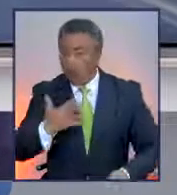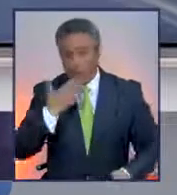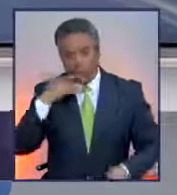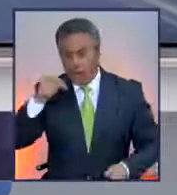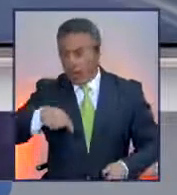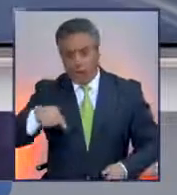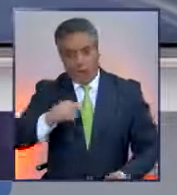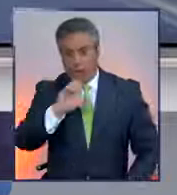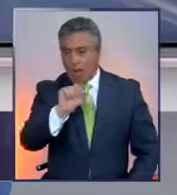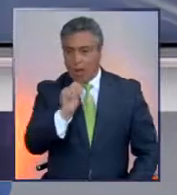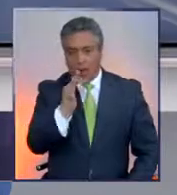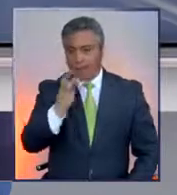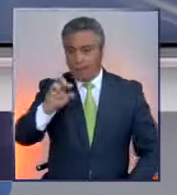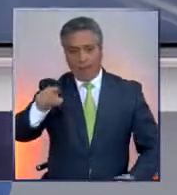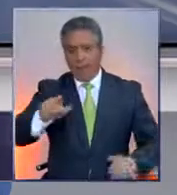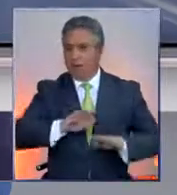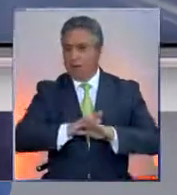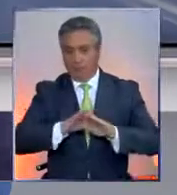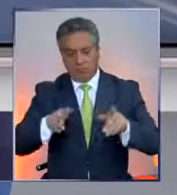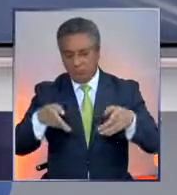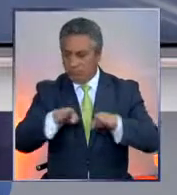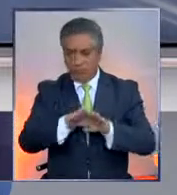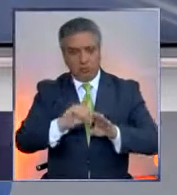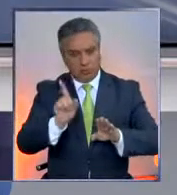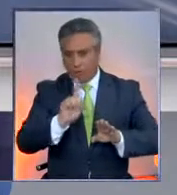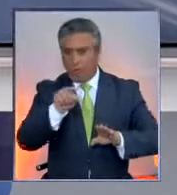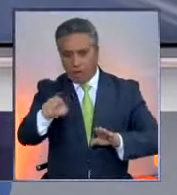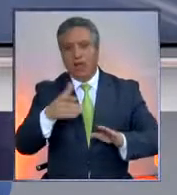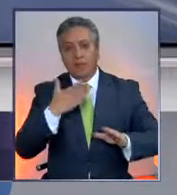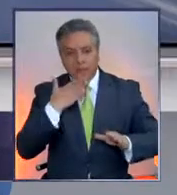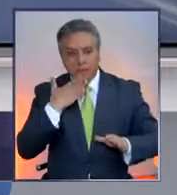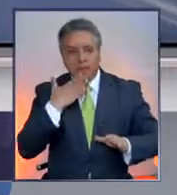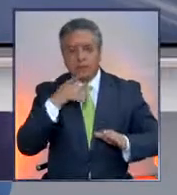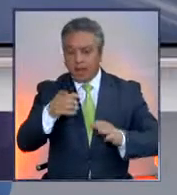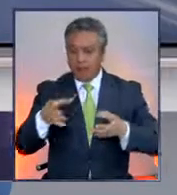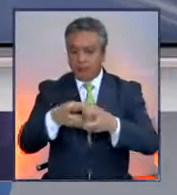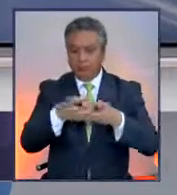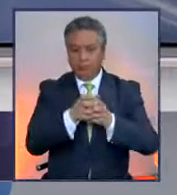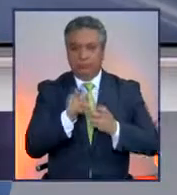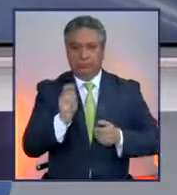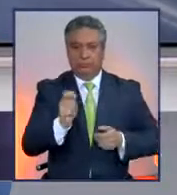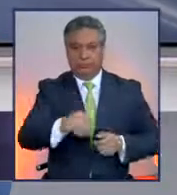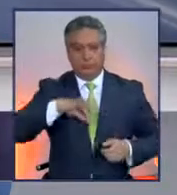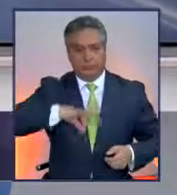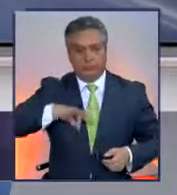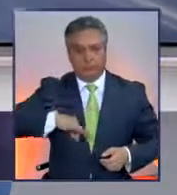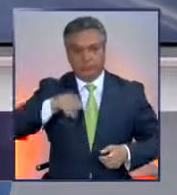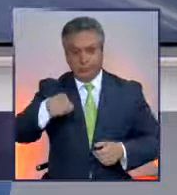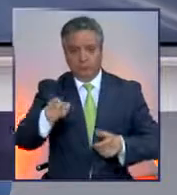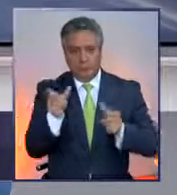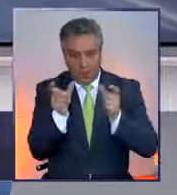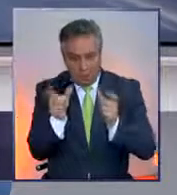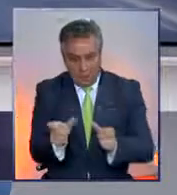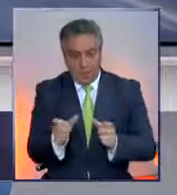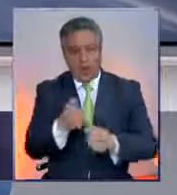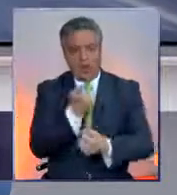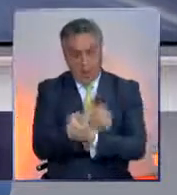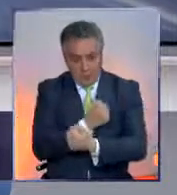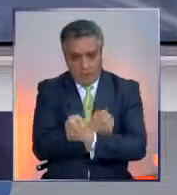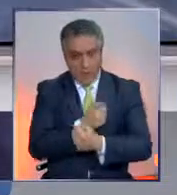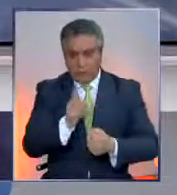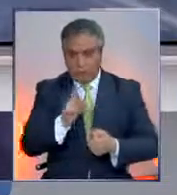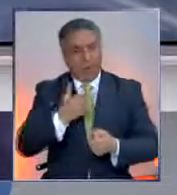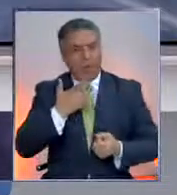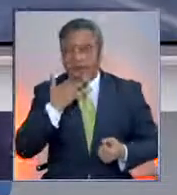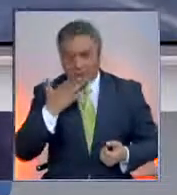actualmente rige a las Fuerzas Armadas, a gendarmes y a carabineros. La propuesta solo habla de analizar